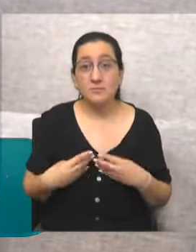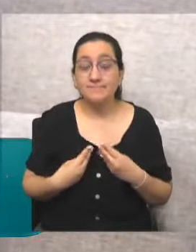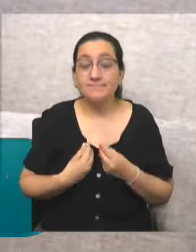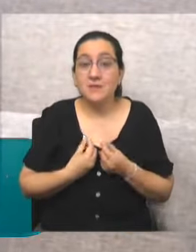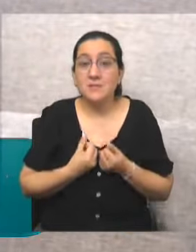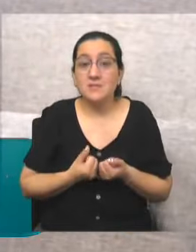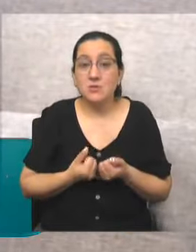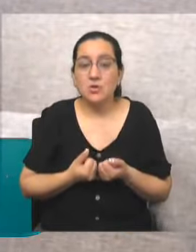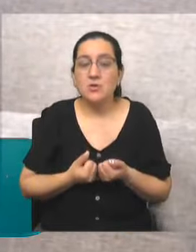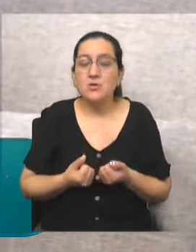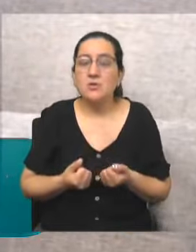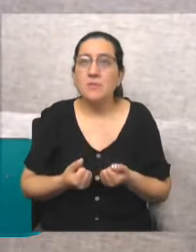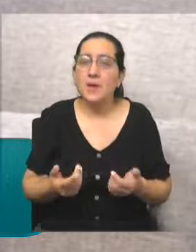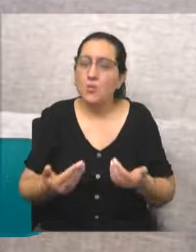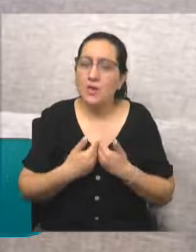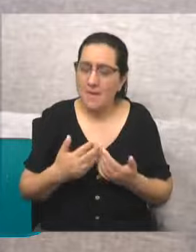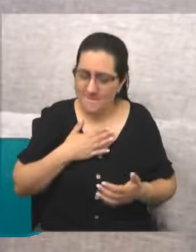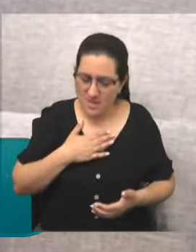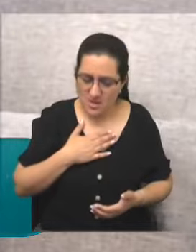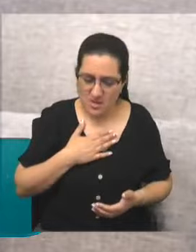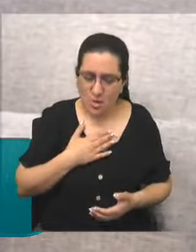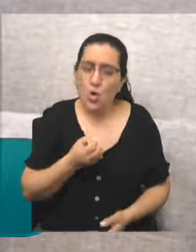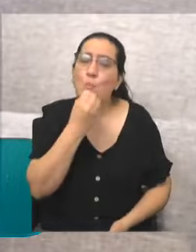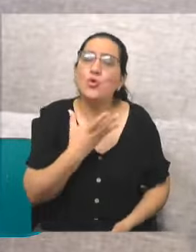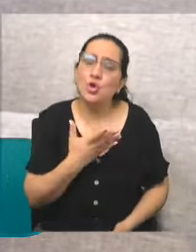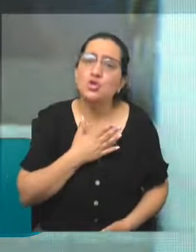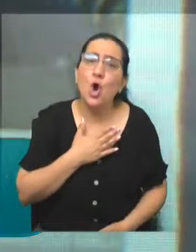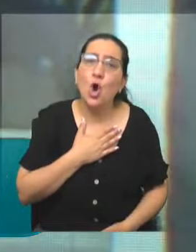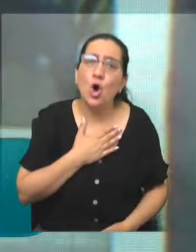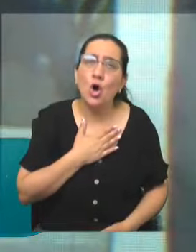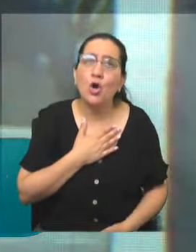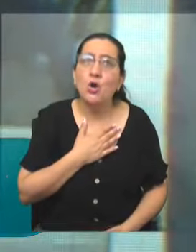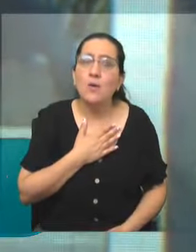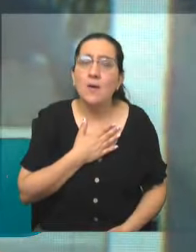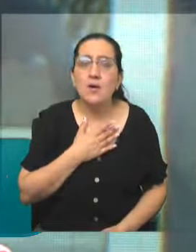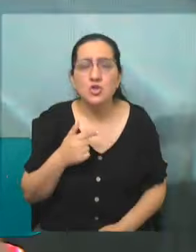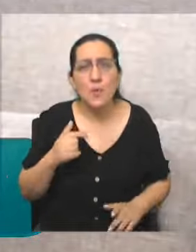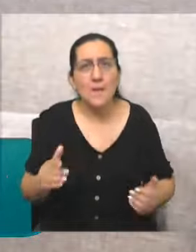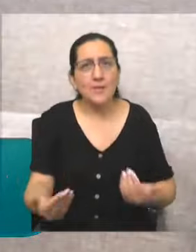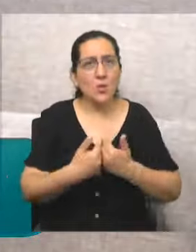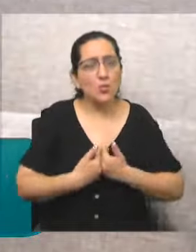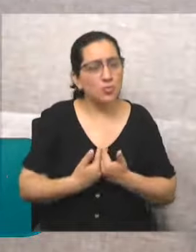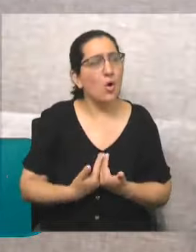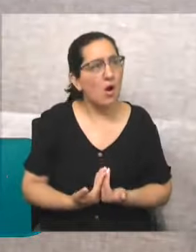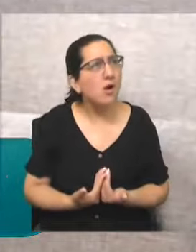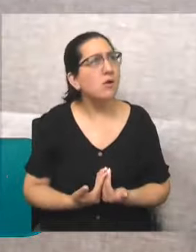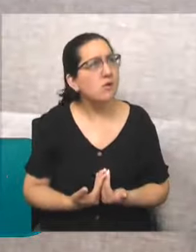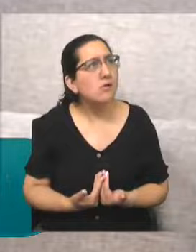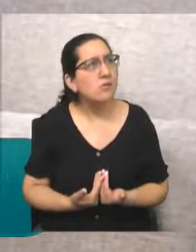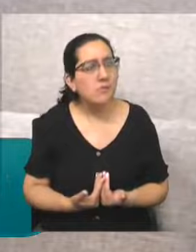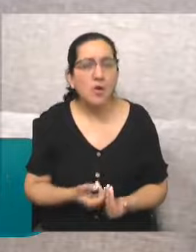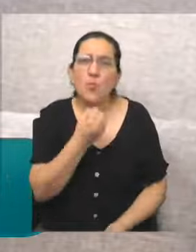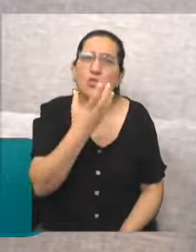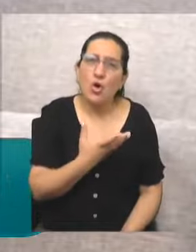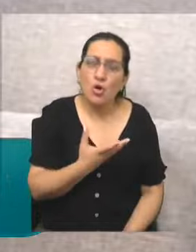acá, de preguntarme, che, ¿cómo estoy? Es muy ejercicio de teatro eso. Bueno, sí. ¿Cómo está mi cuerpo? ¿Cómo está mi cuerpo? ¿Cómo me siento en este momento? Es, la verdad que